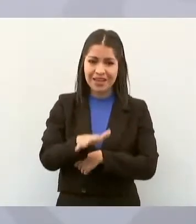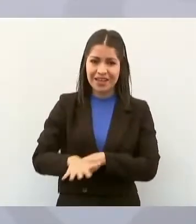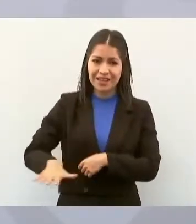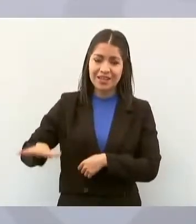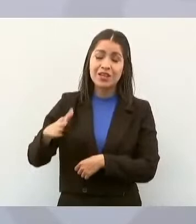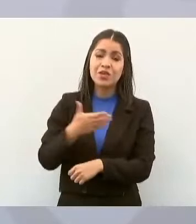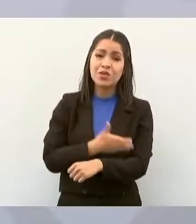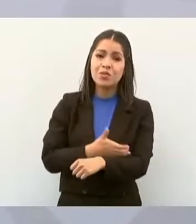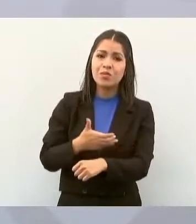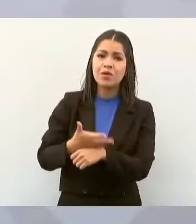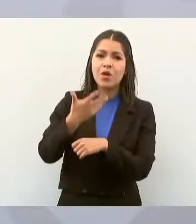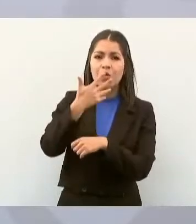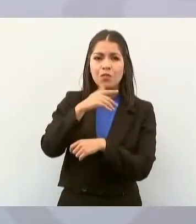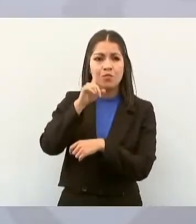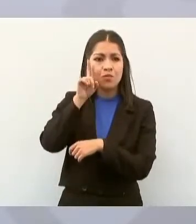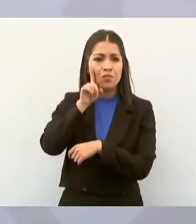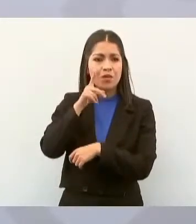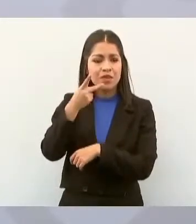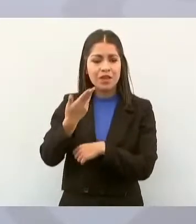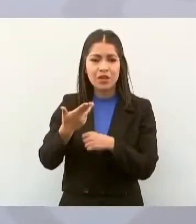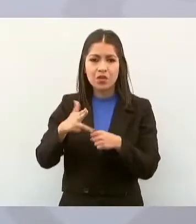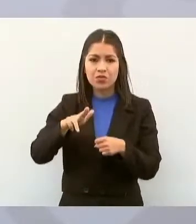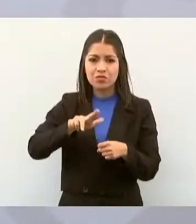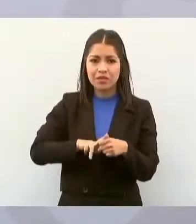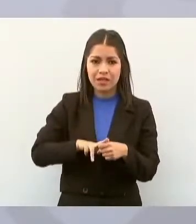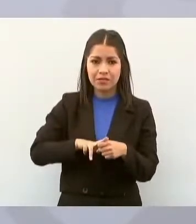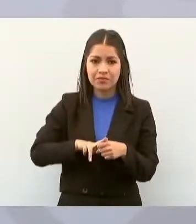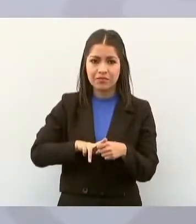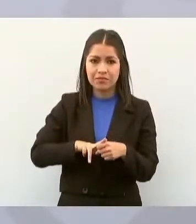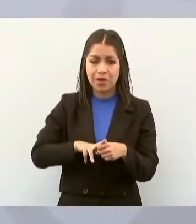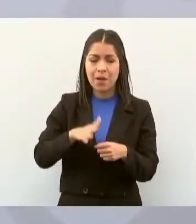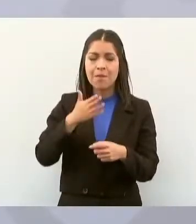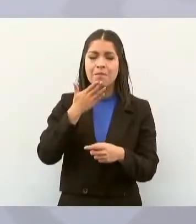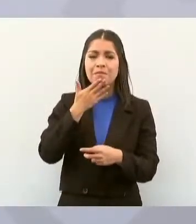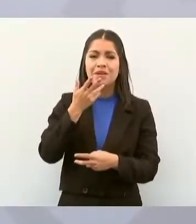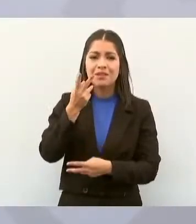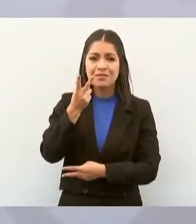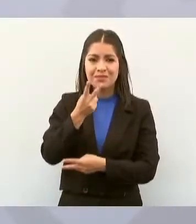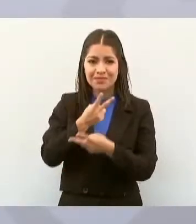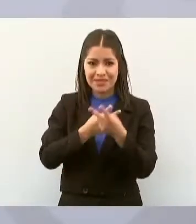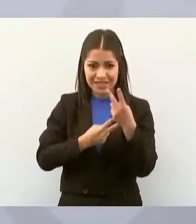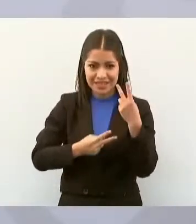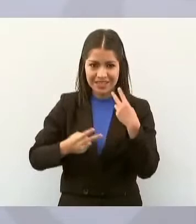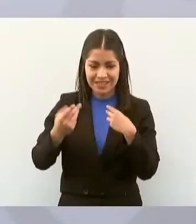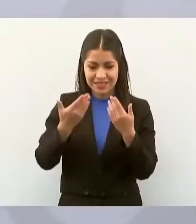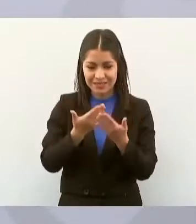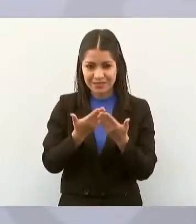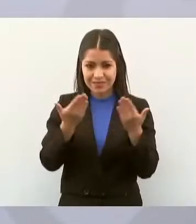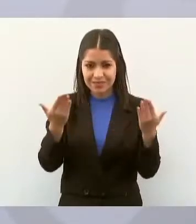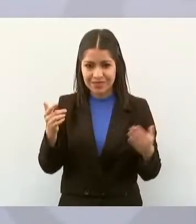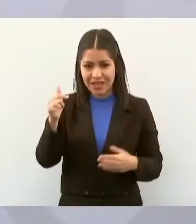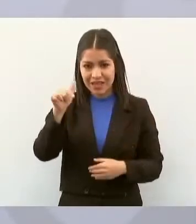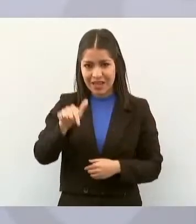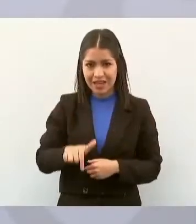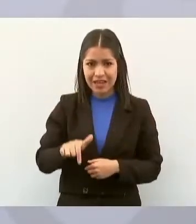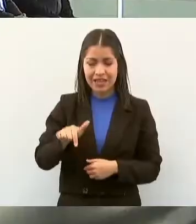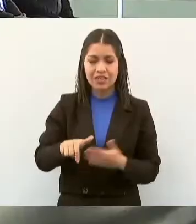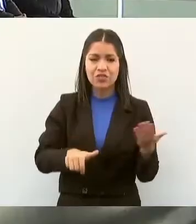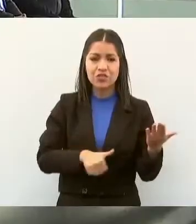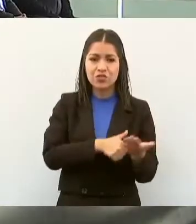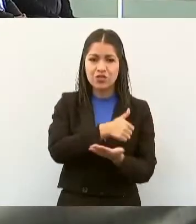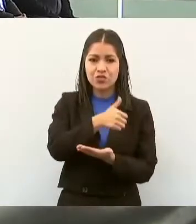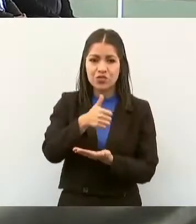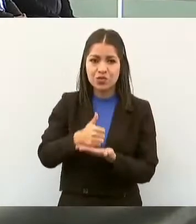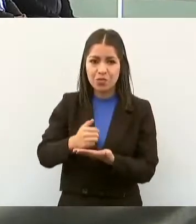y compañeros de este hospital. Les doy la más cordial y cálida bienvenida a esta hermosa ciudad